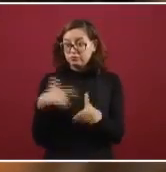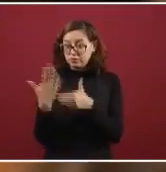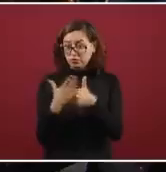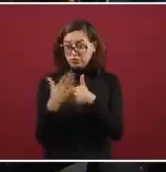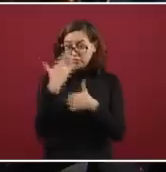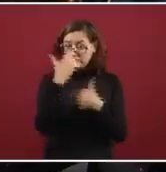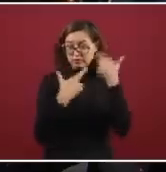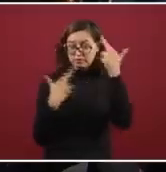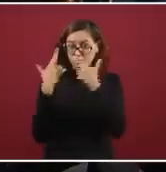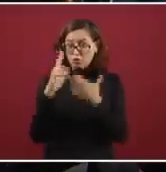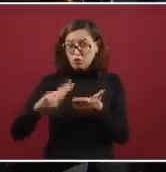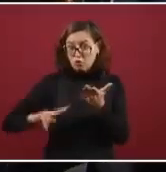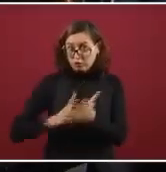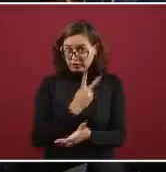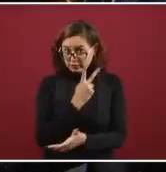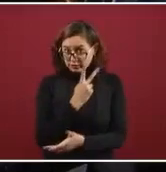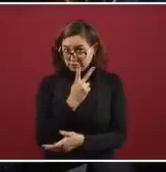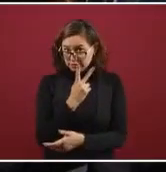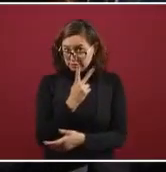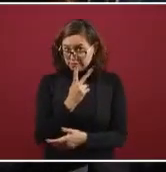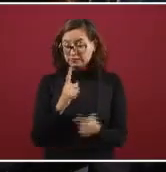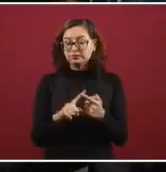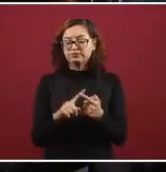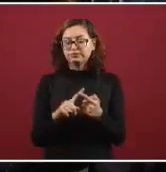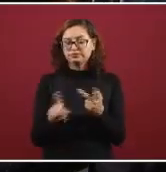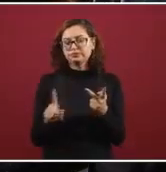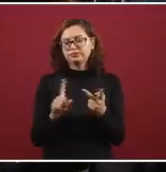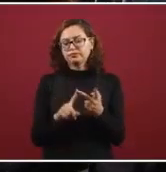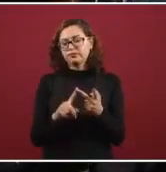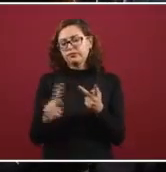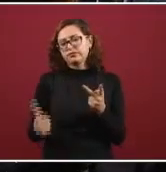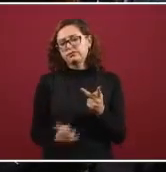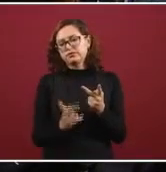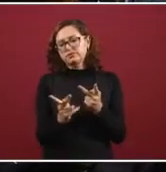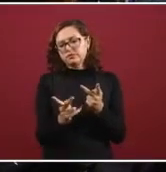revisión. Y también quiero hacerle una segunda pregunta sobre